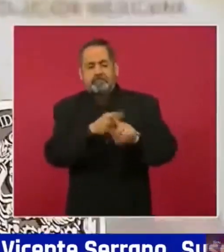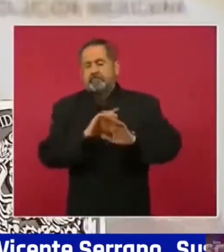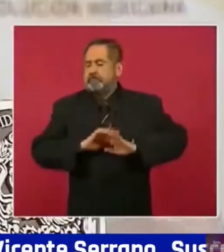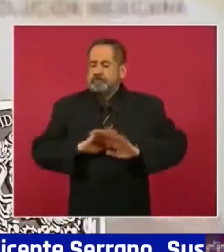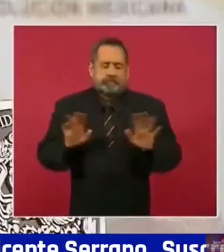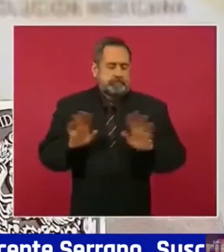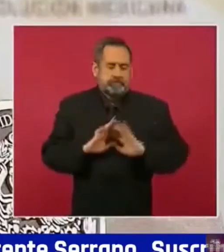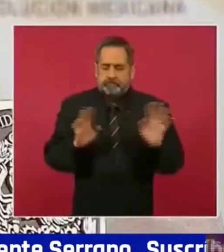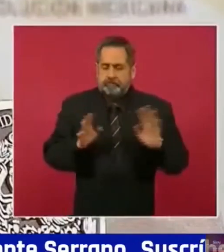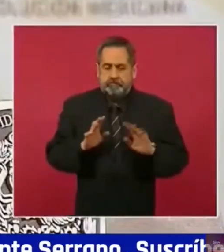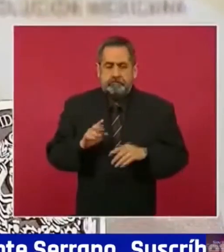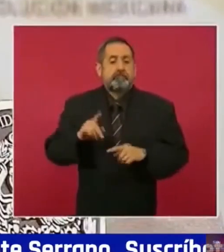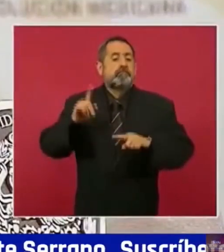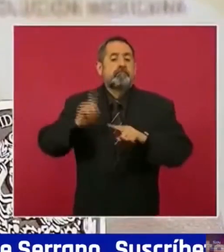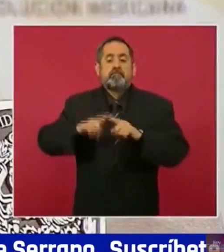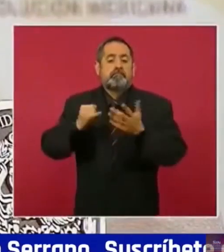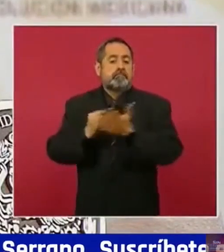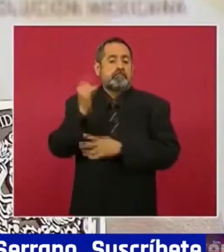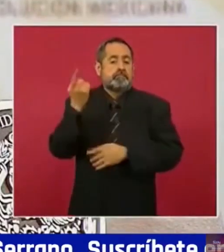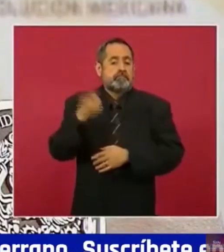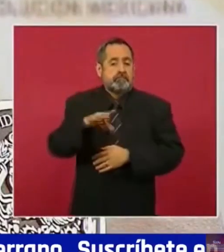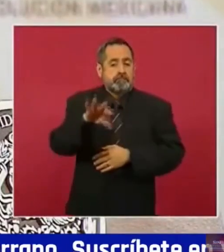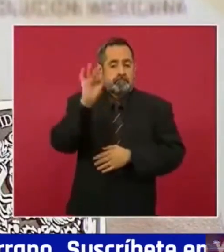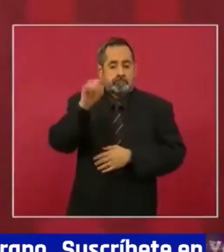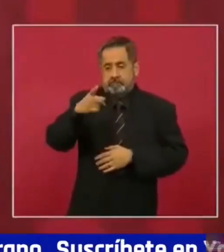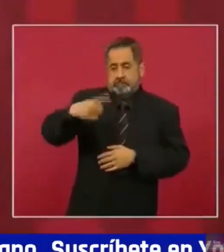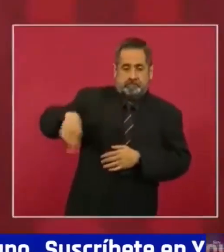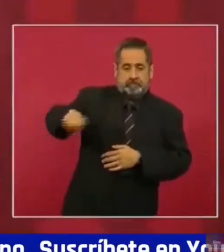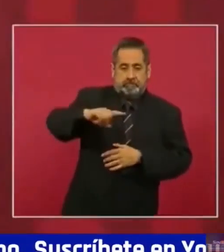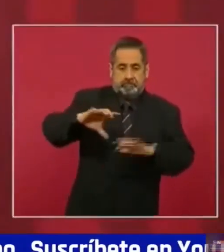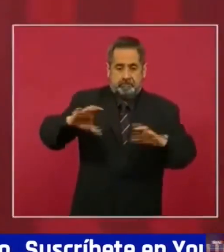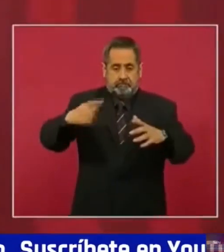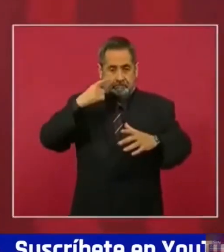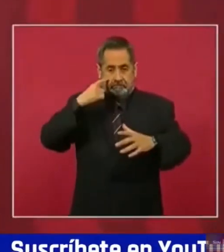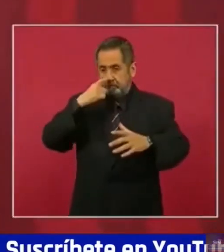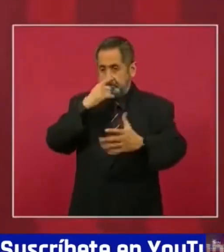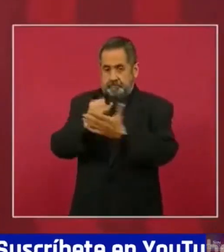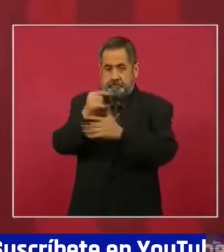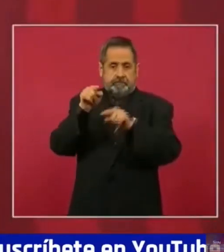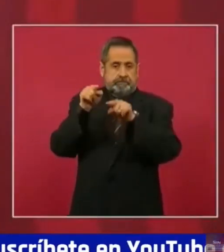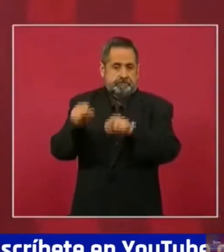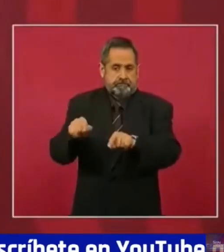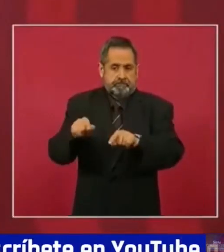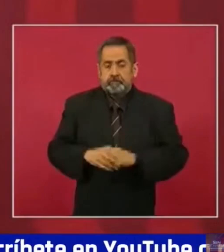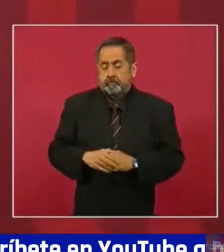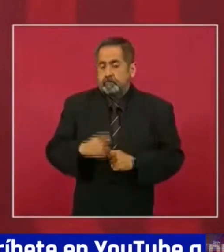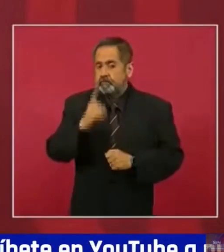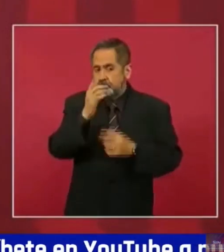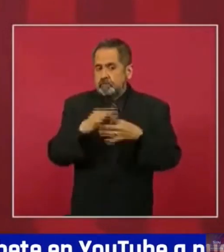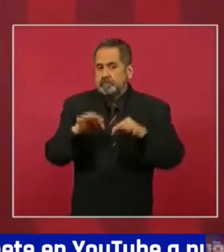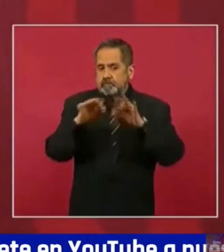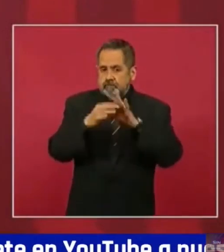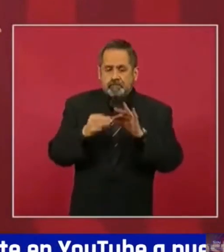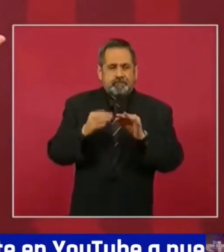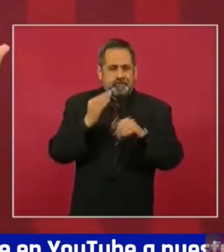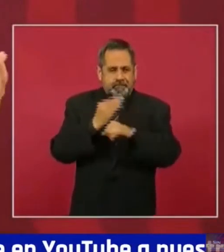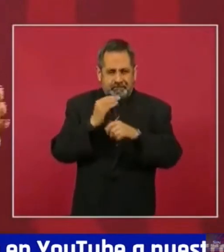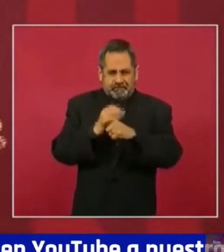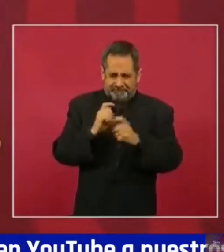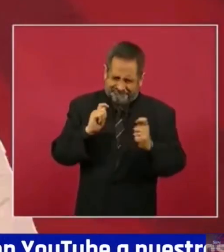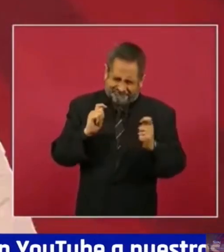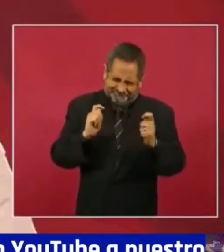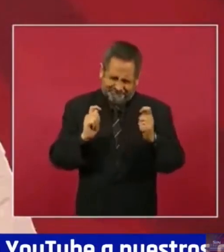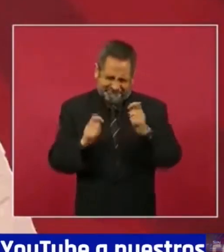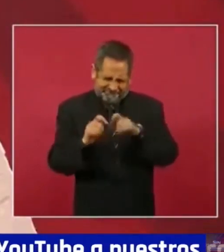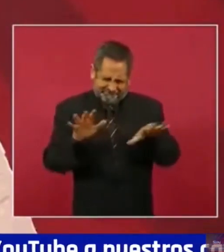a determinar los trabajadores. Creo que aquí lo importante y lo distinto, la transformación